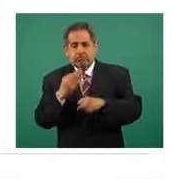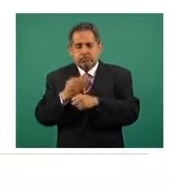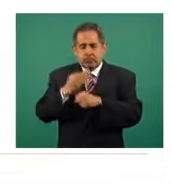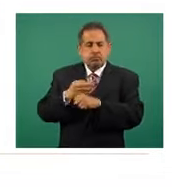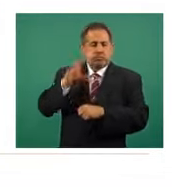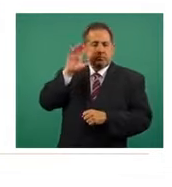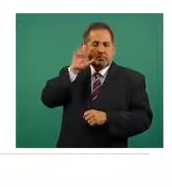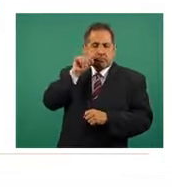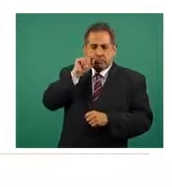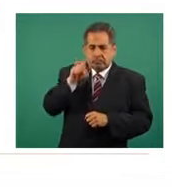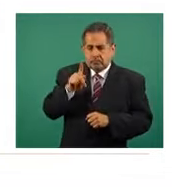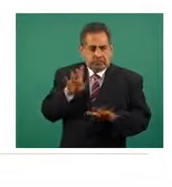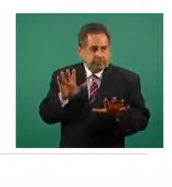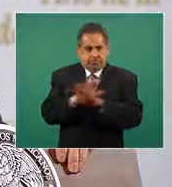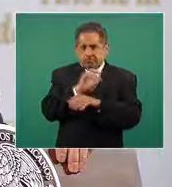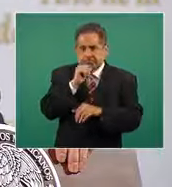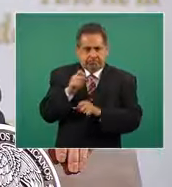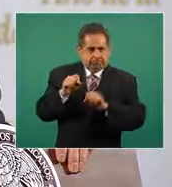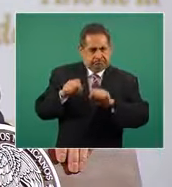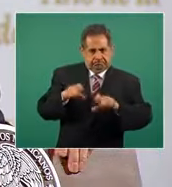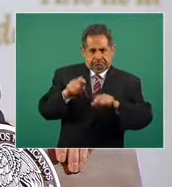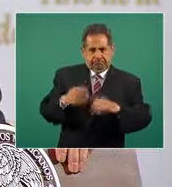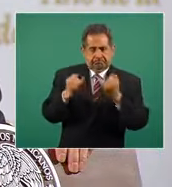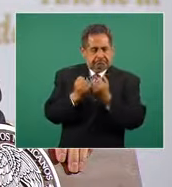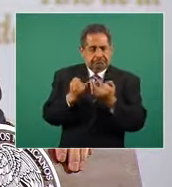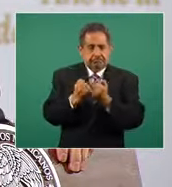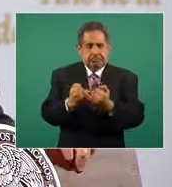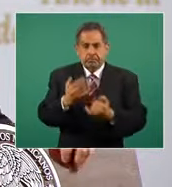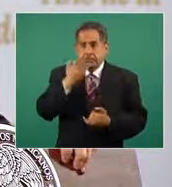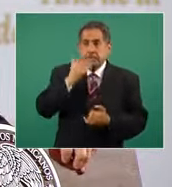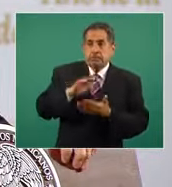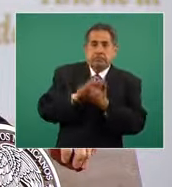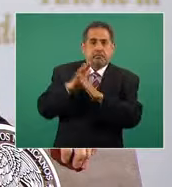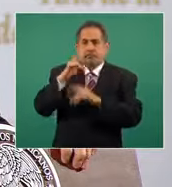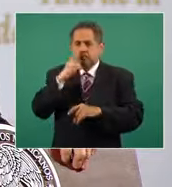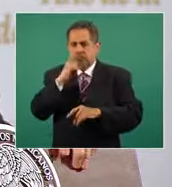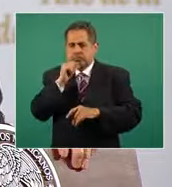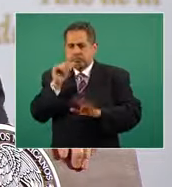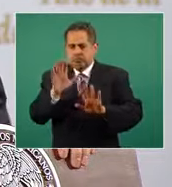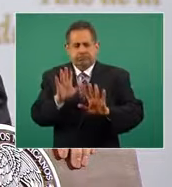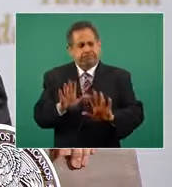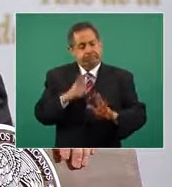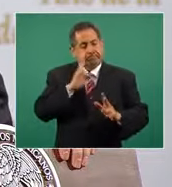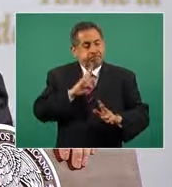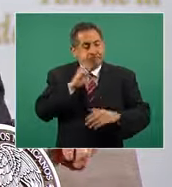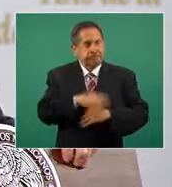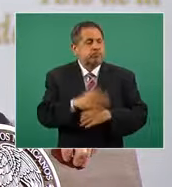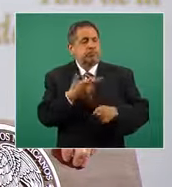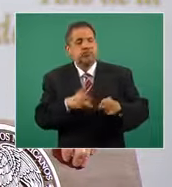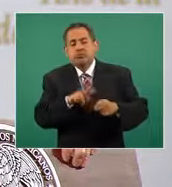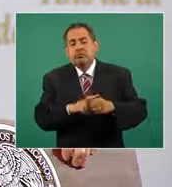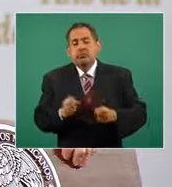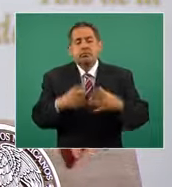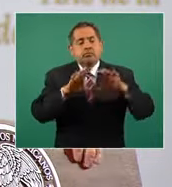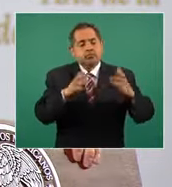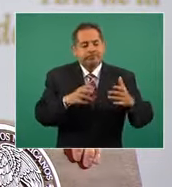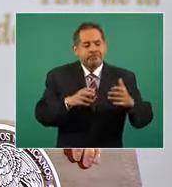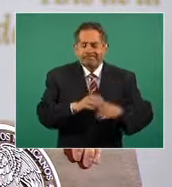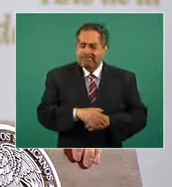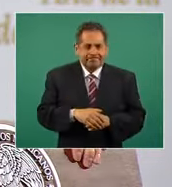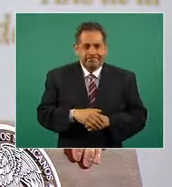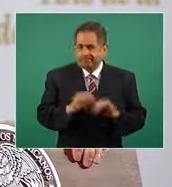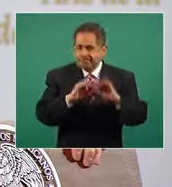naranja y no ha tenido cambios recientes, no ha alcanzado semáforo rojo hace mucho tiempo, la siguiente, y su hospitalización todavía no